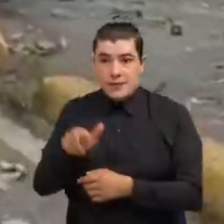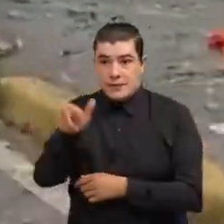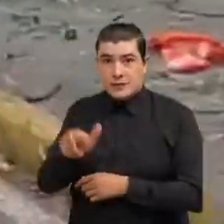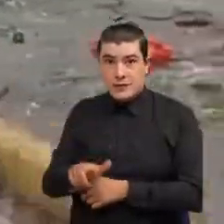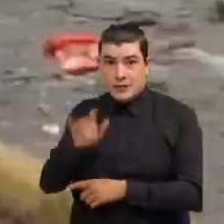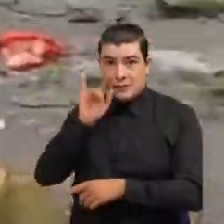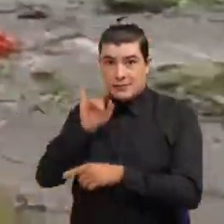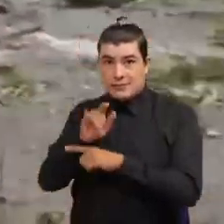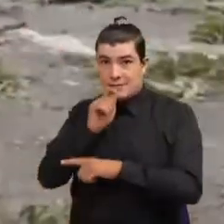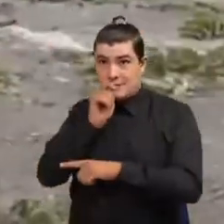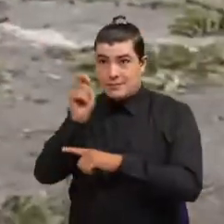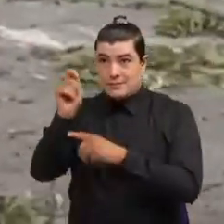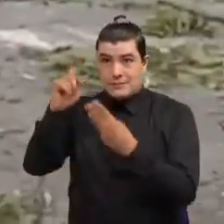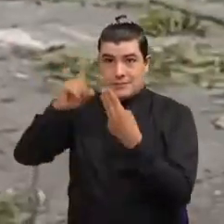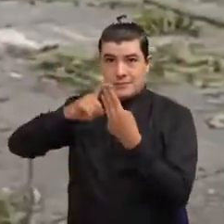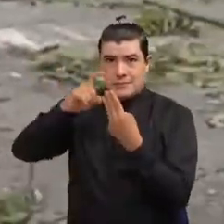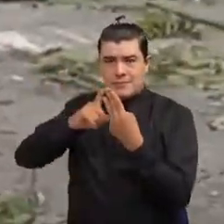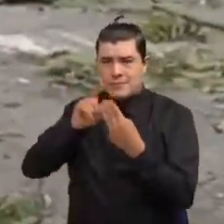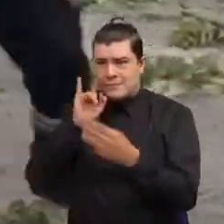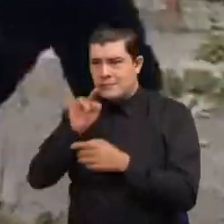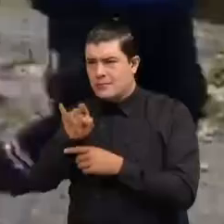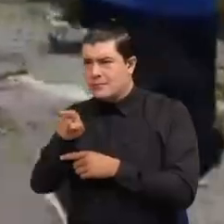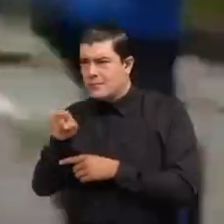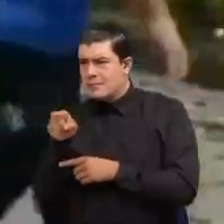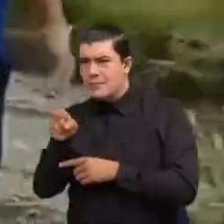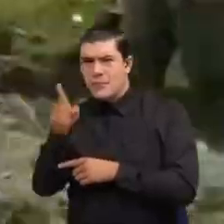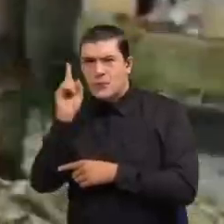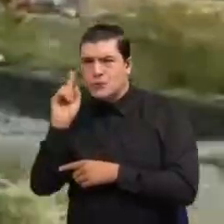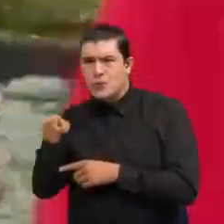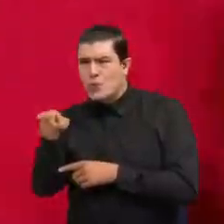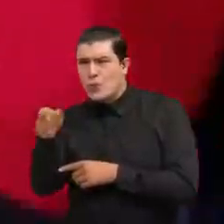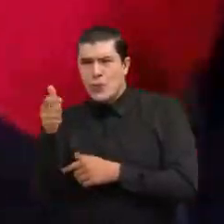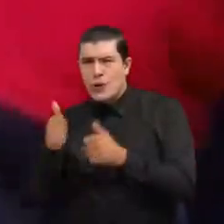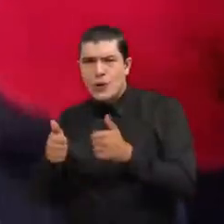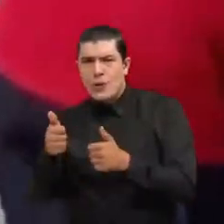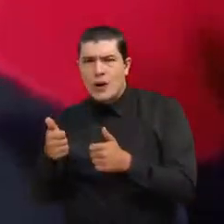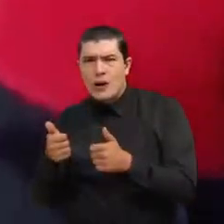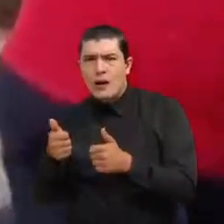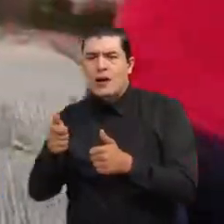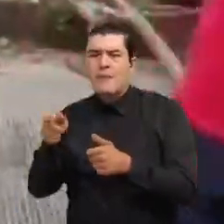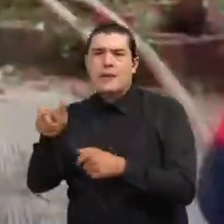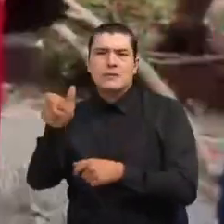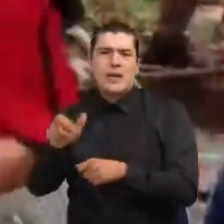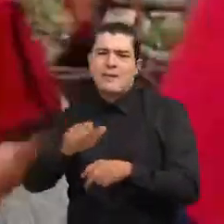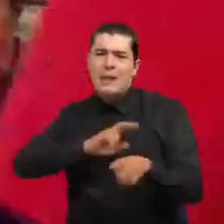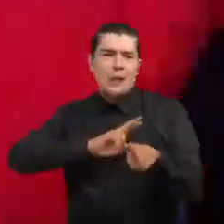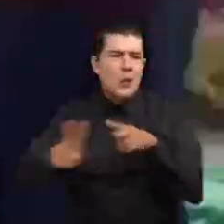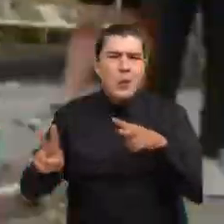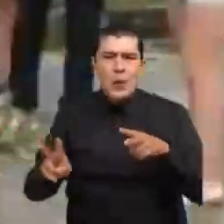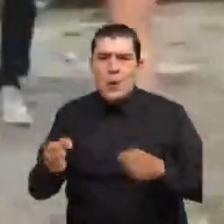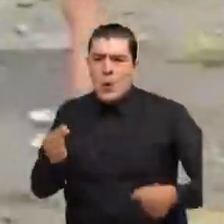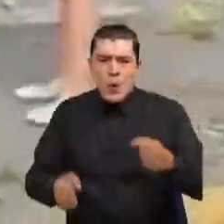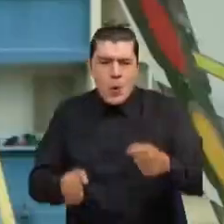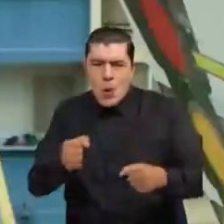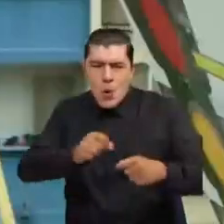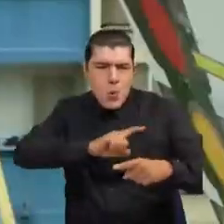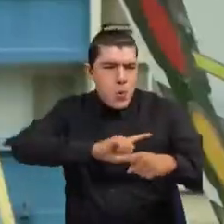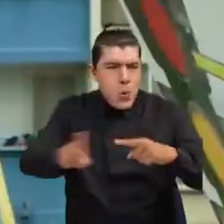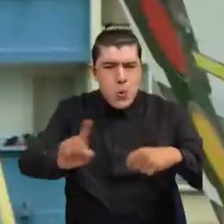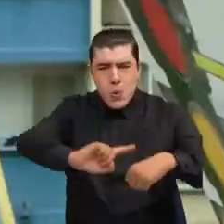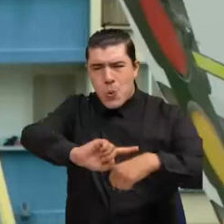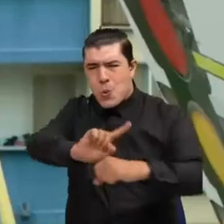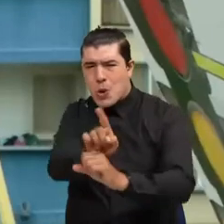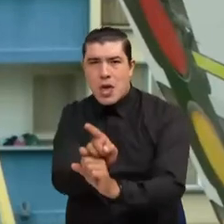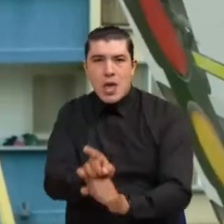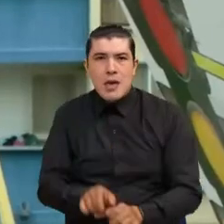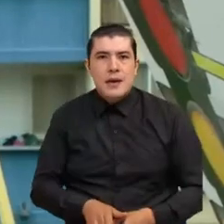agente de tránsito, el accidente se propinó presuntamente por exceso de velocidad. En el día de ayer, más o menos a las 9 de la